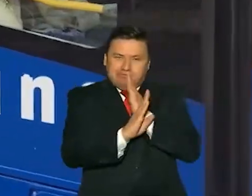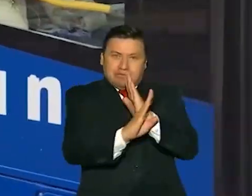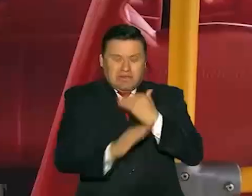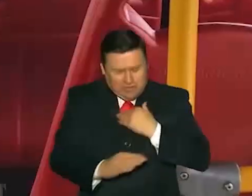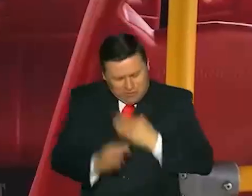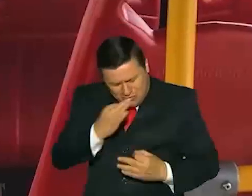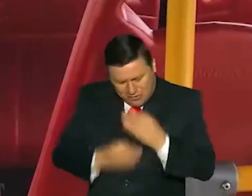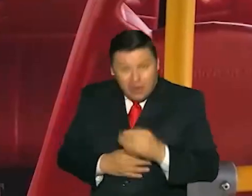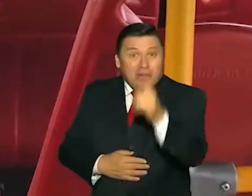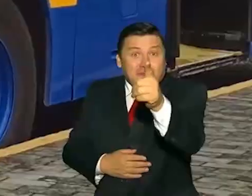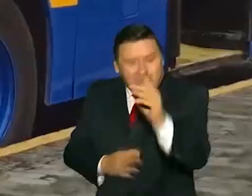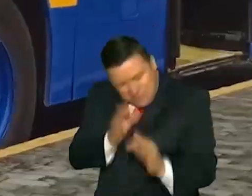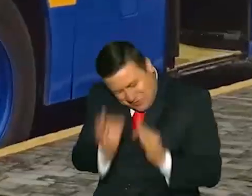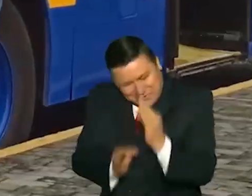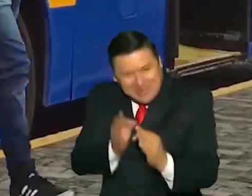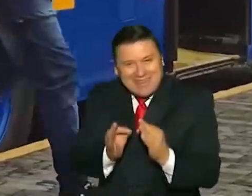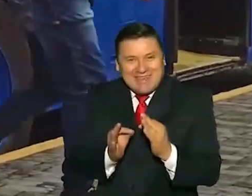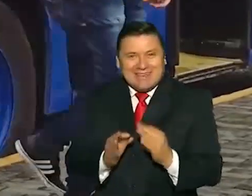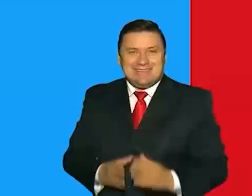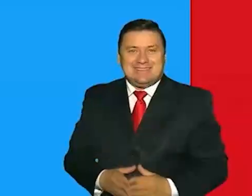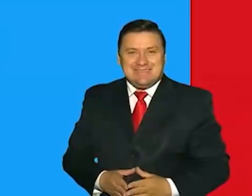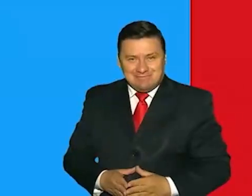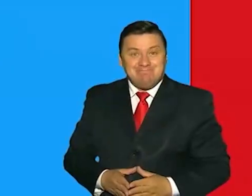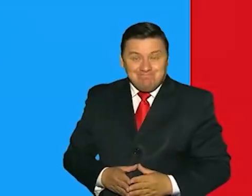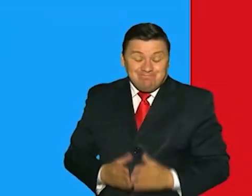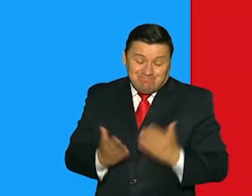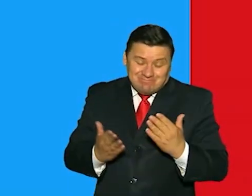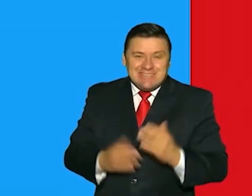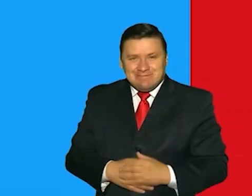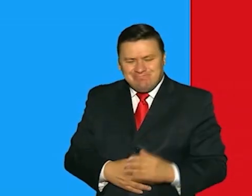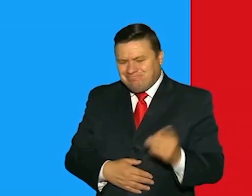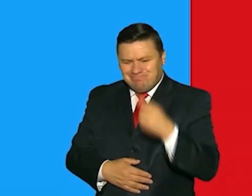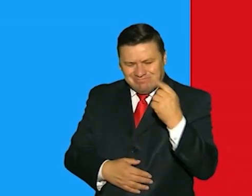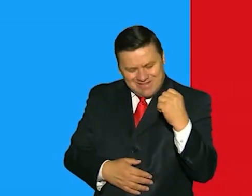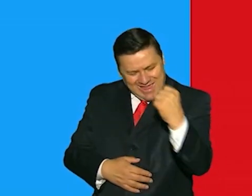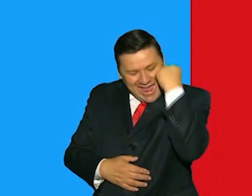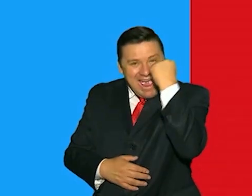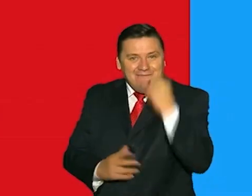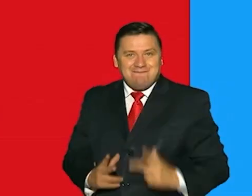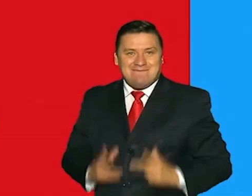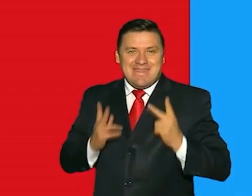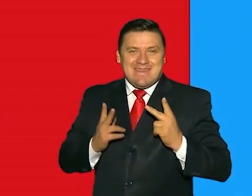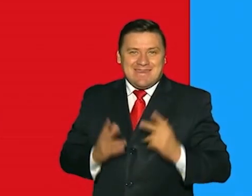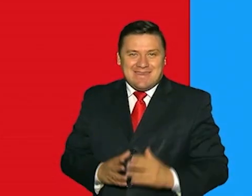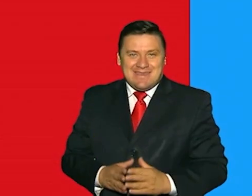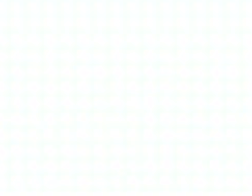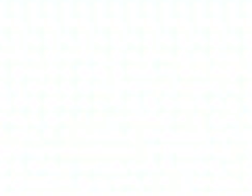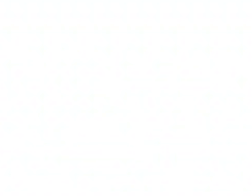Tú te cuidas. Así vamos a ganarnos la vida.